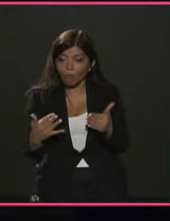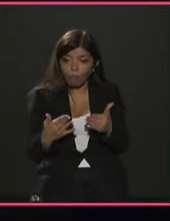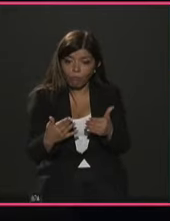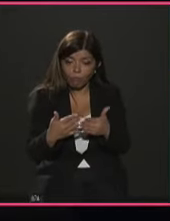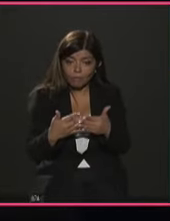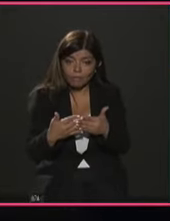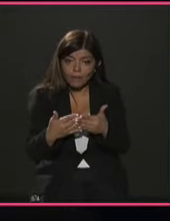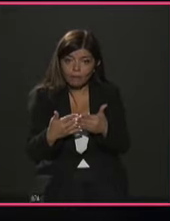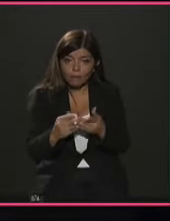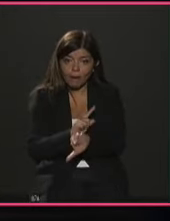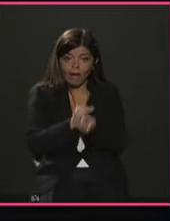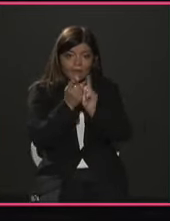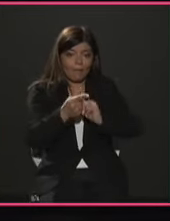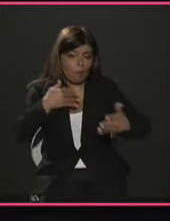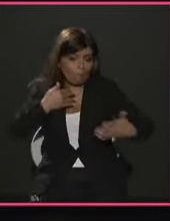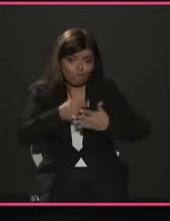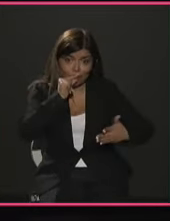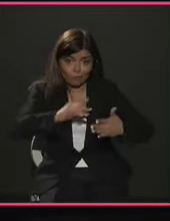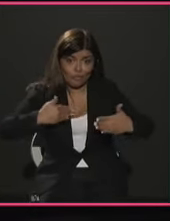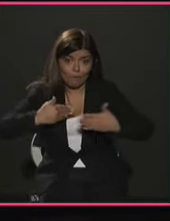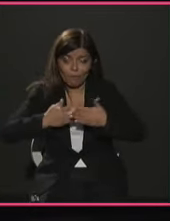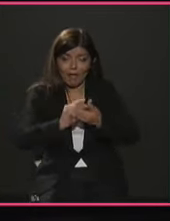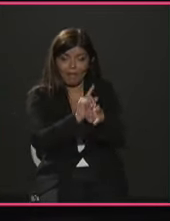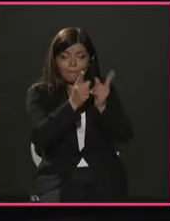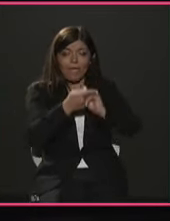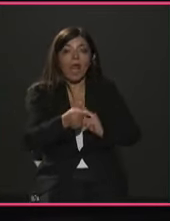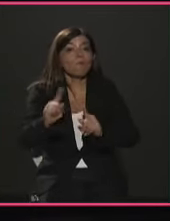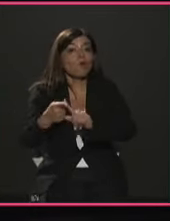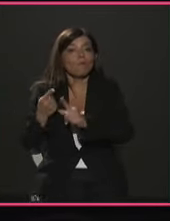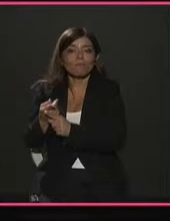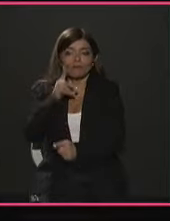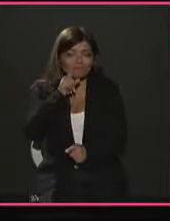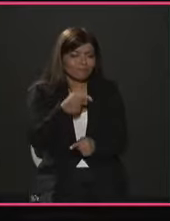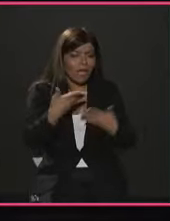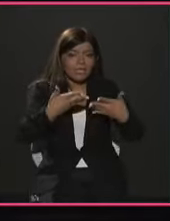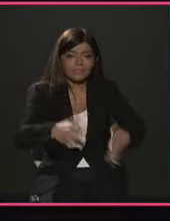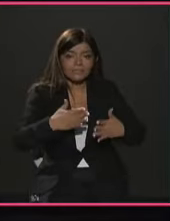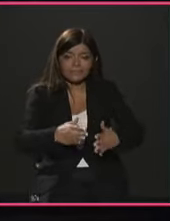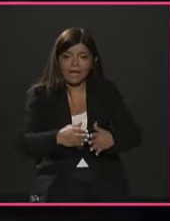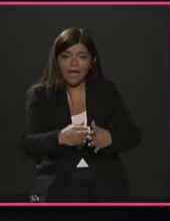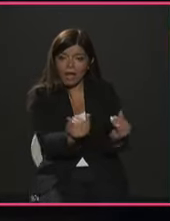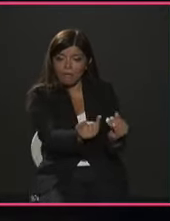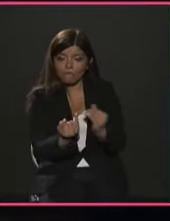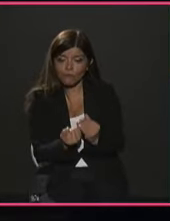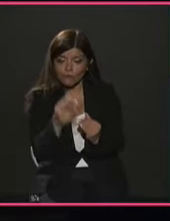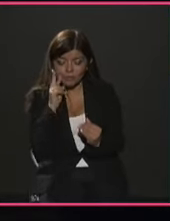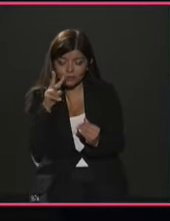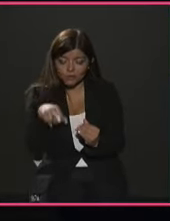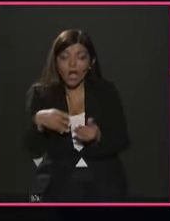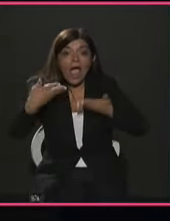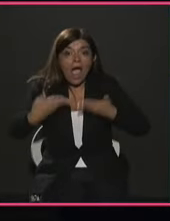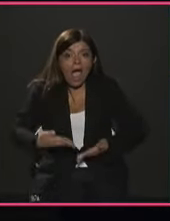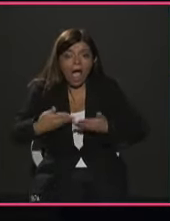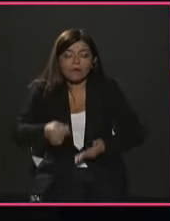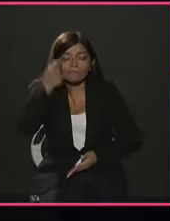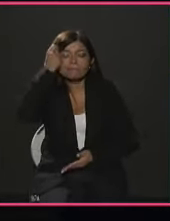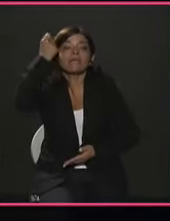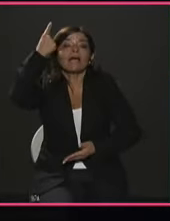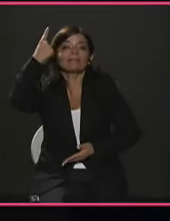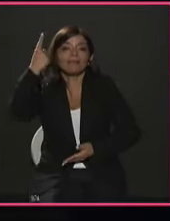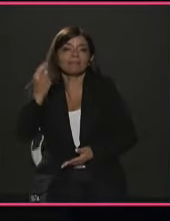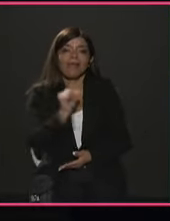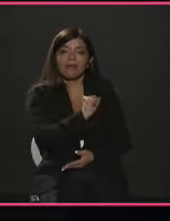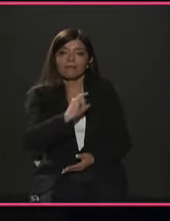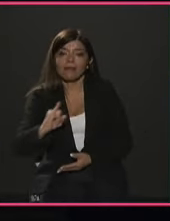para hacer que esto cambie pero primero tenemos que traer y bajar a tierra lo que significa la